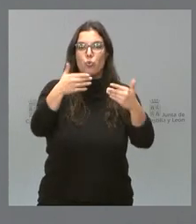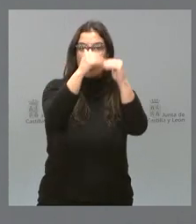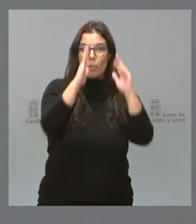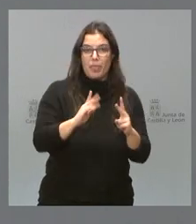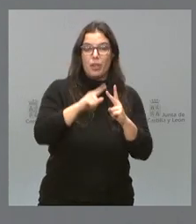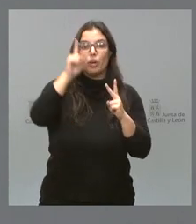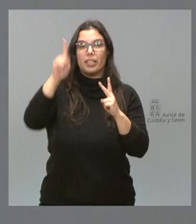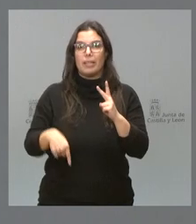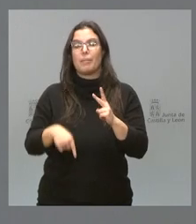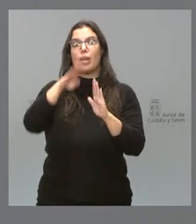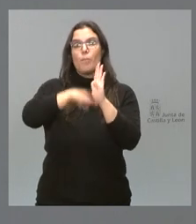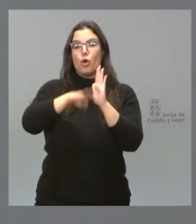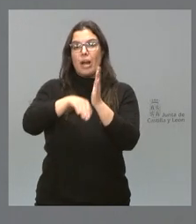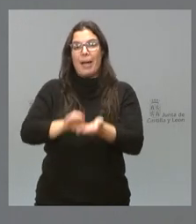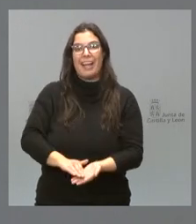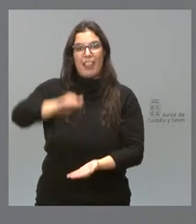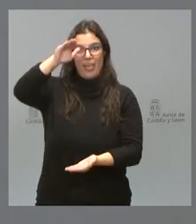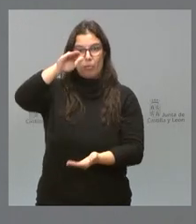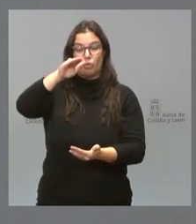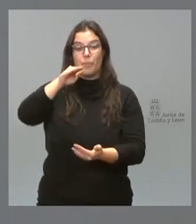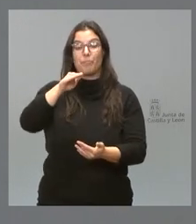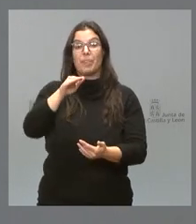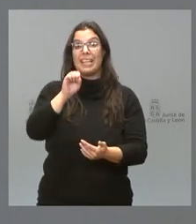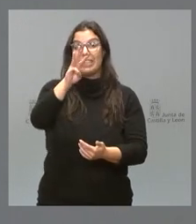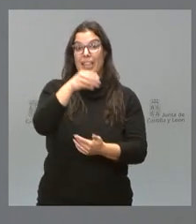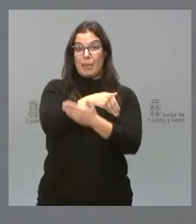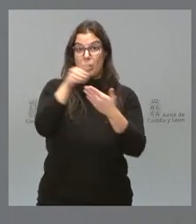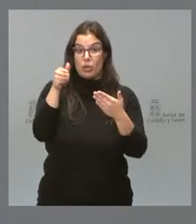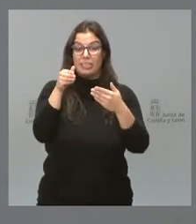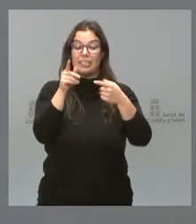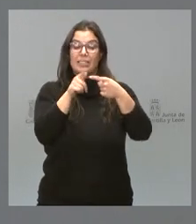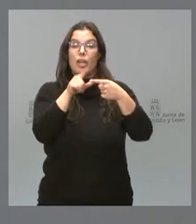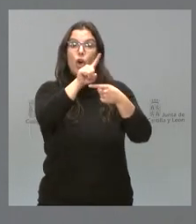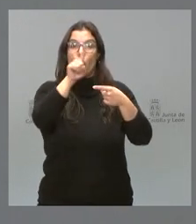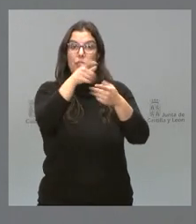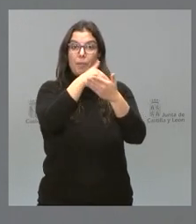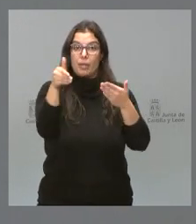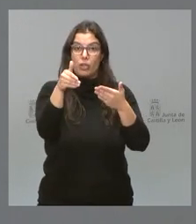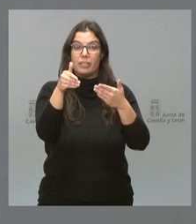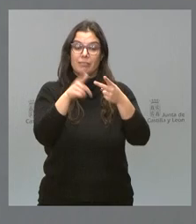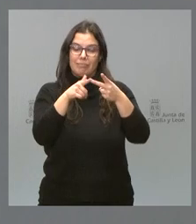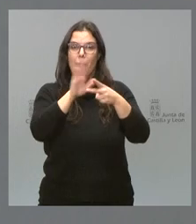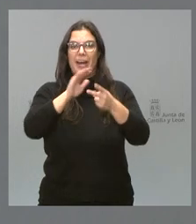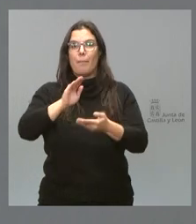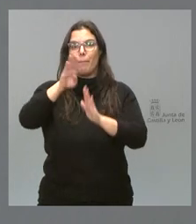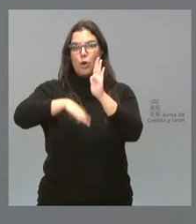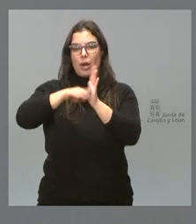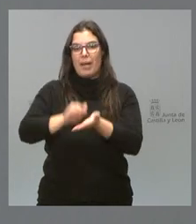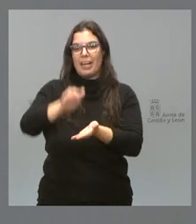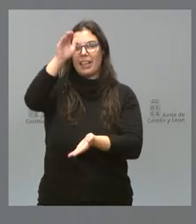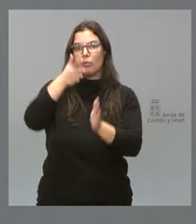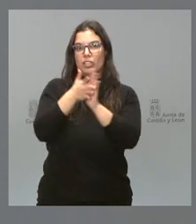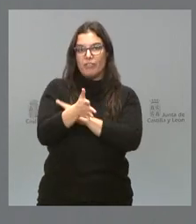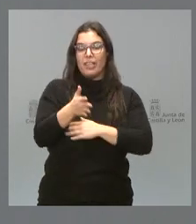programa crecemos en concreto de estos 13 millones algo más de 11 millones para el programa crecemos que son centros infantiles